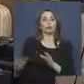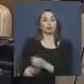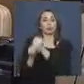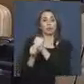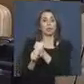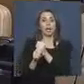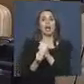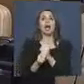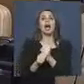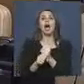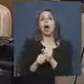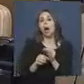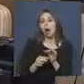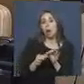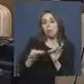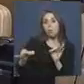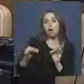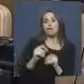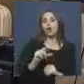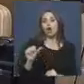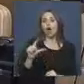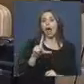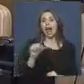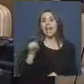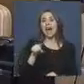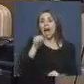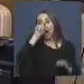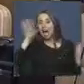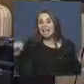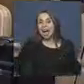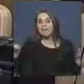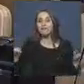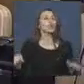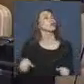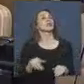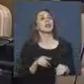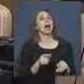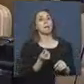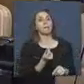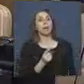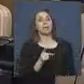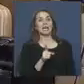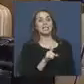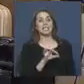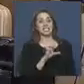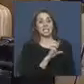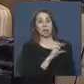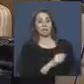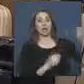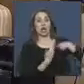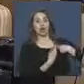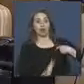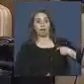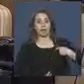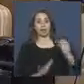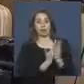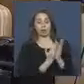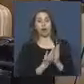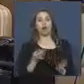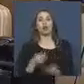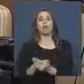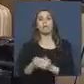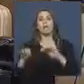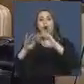en el sector de las gaviotas porque compró con recursos de la CEP una combustión lenta para darle calefacción a los niños,